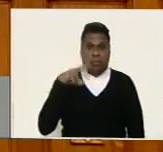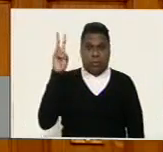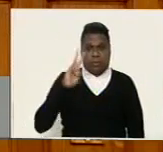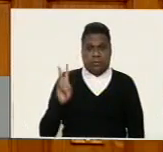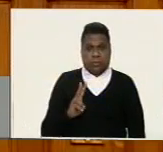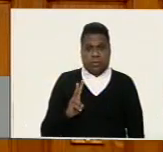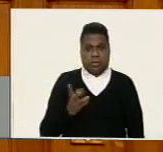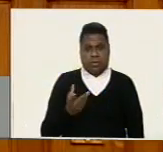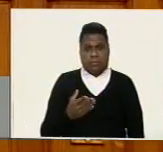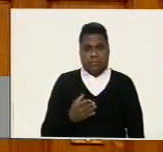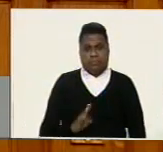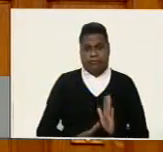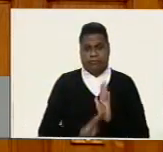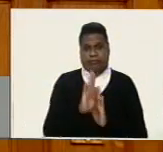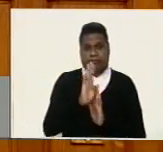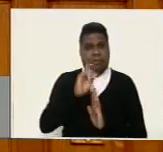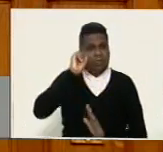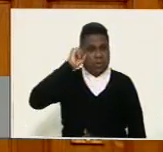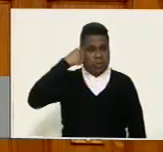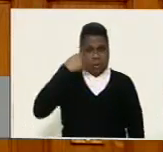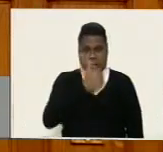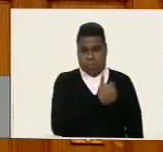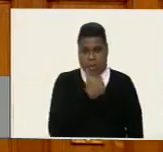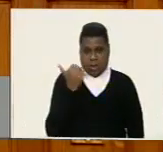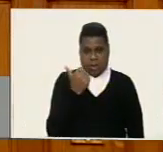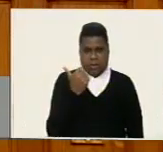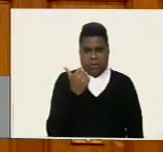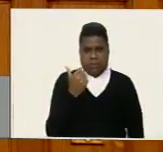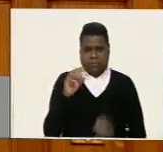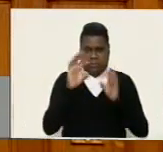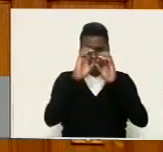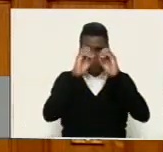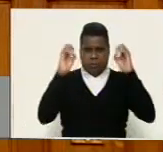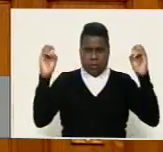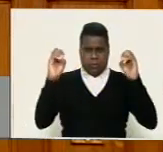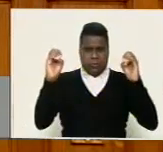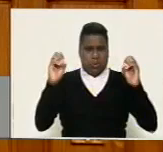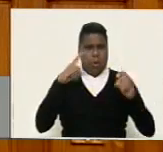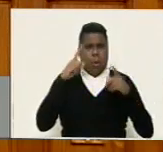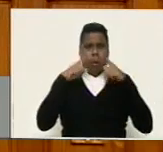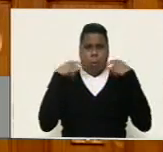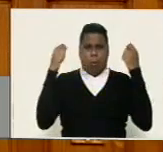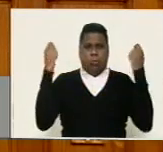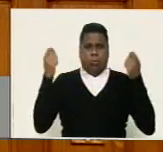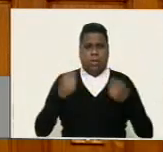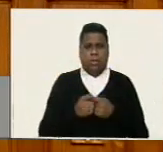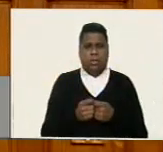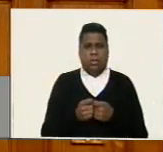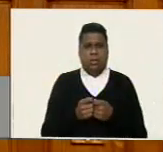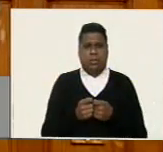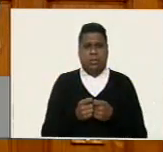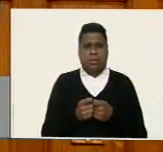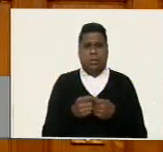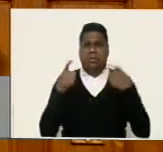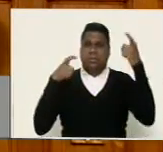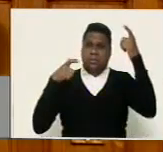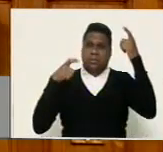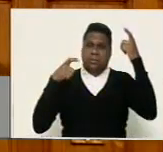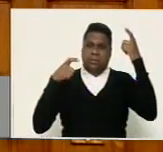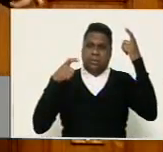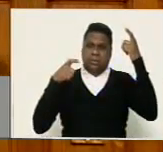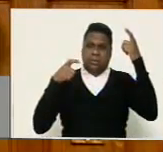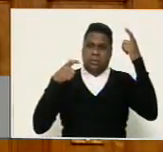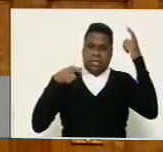ellos, un refrán que se ha hecho muy popular en el mundo: el que se mete con Chávez se seca, y se